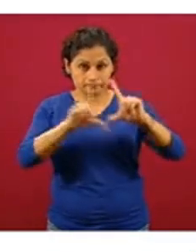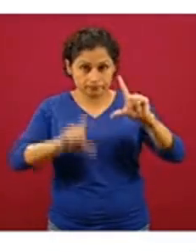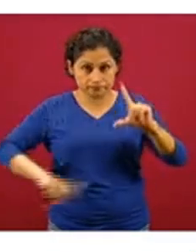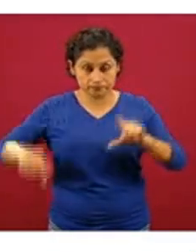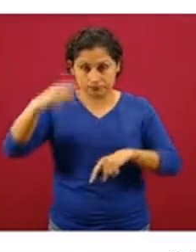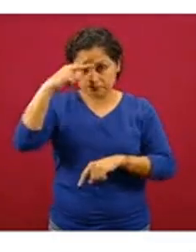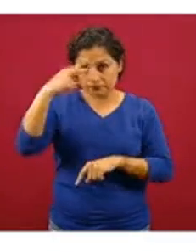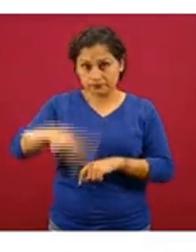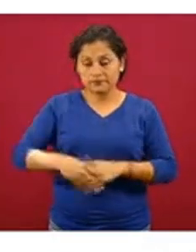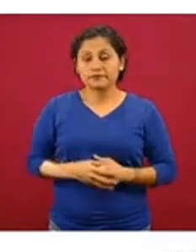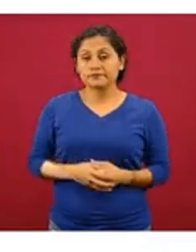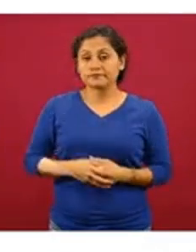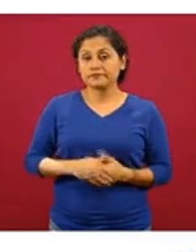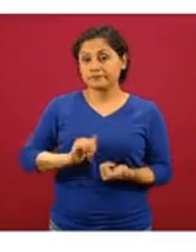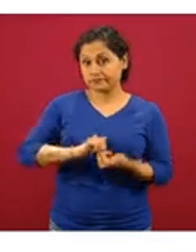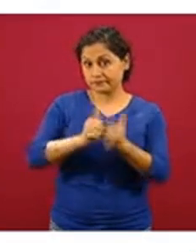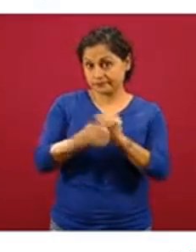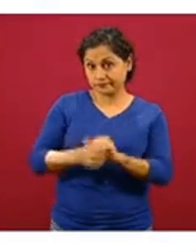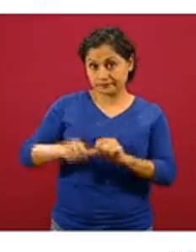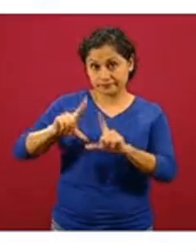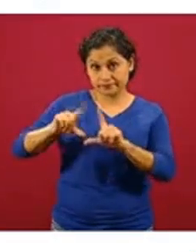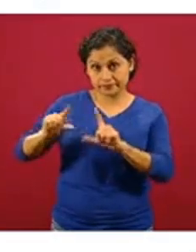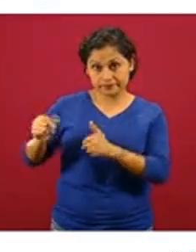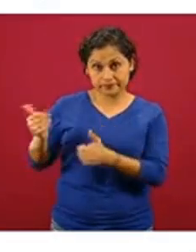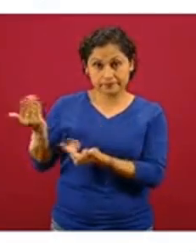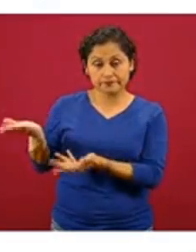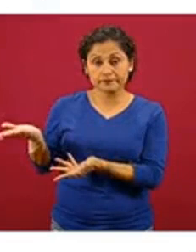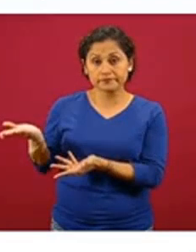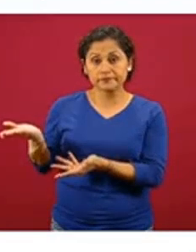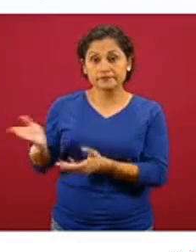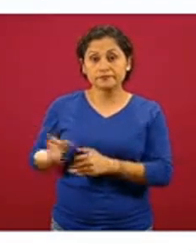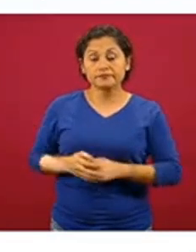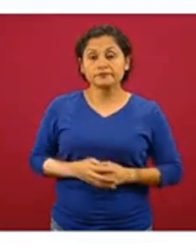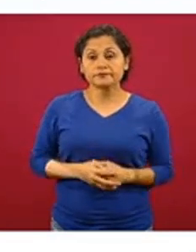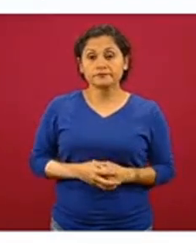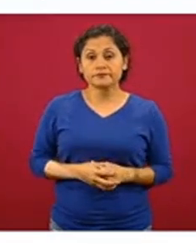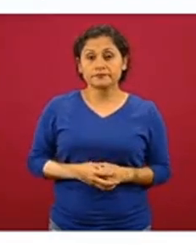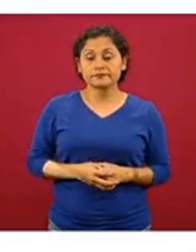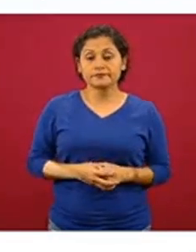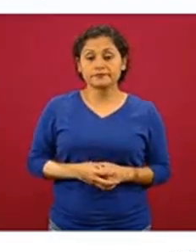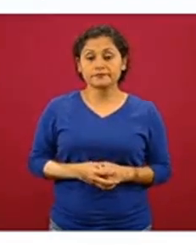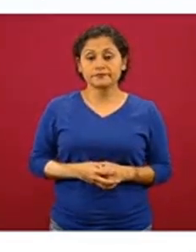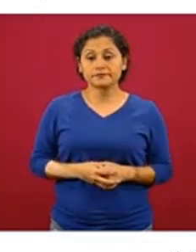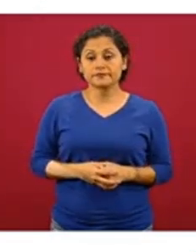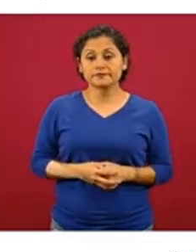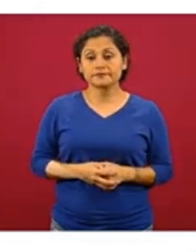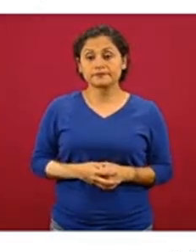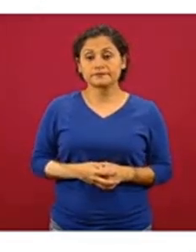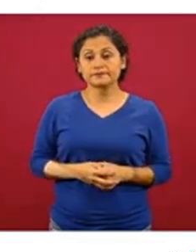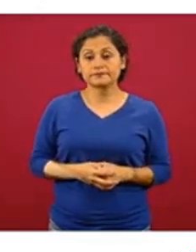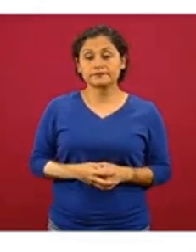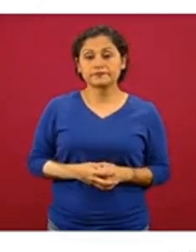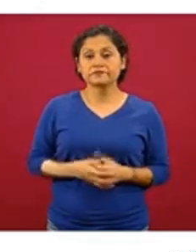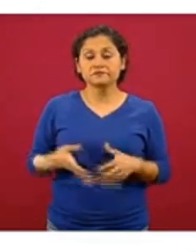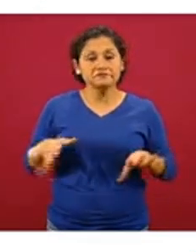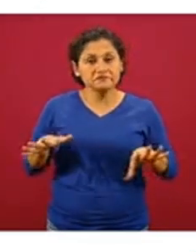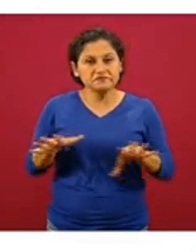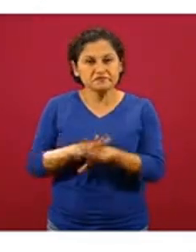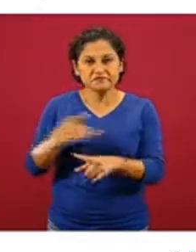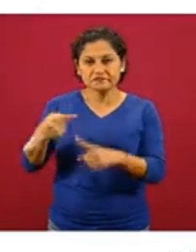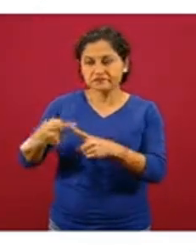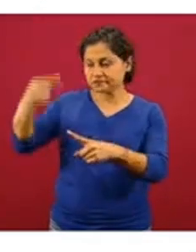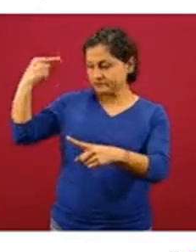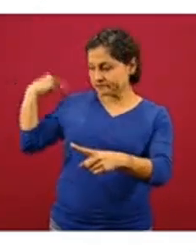en la siguiente diapositiva, podemos distinguir con mayor precisión el cambio que ha ocurrido en